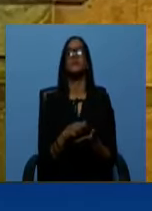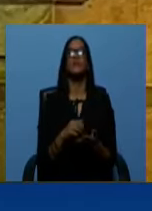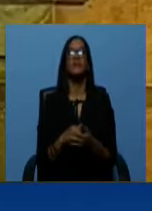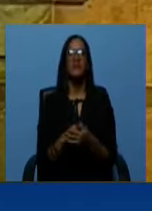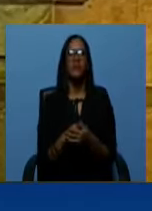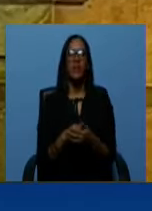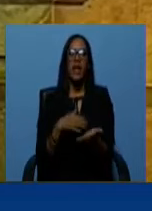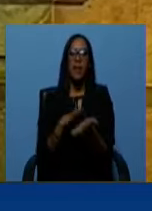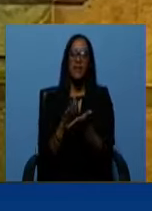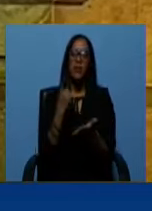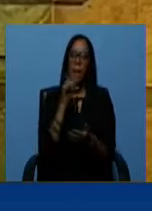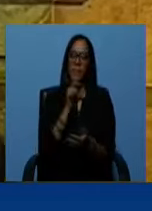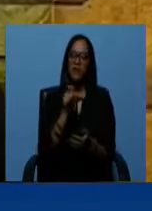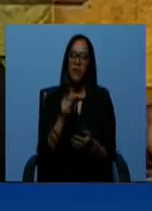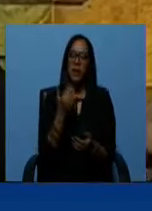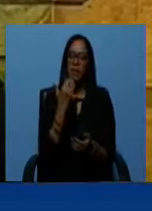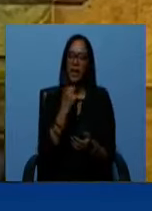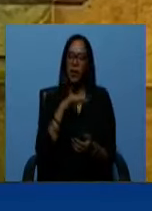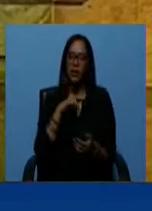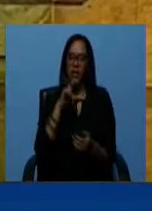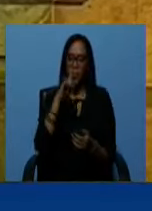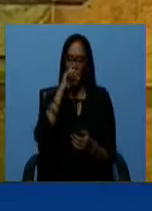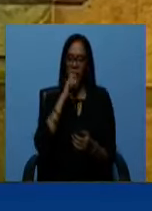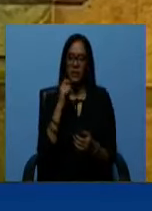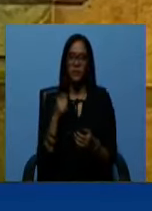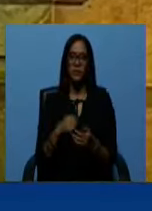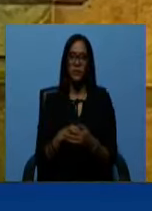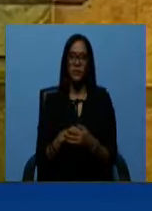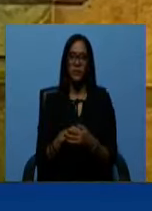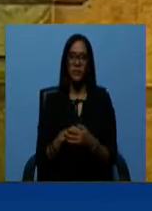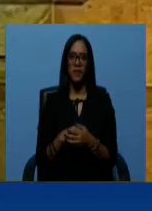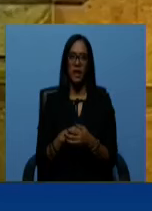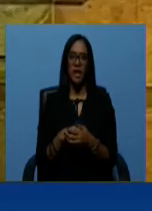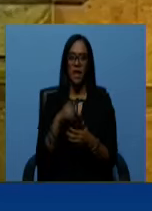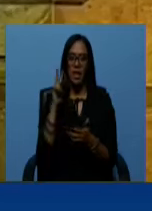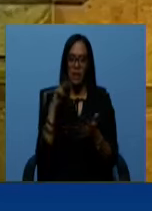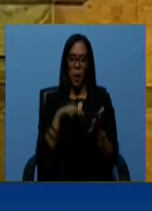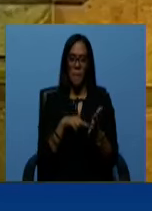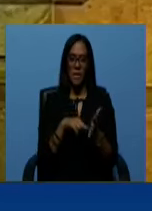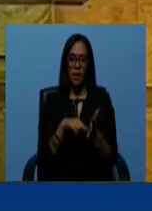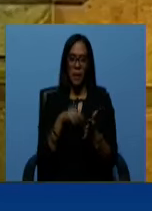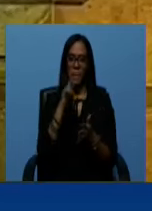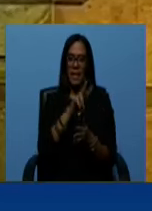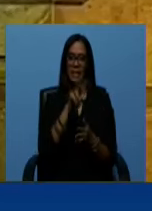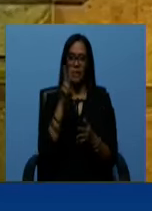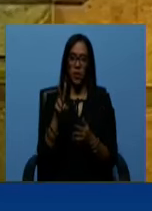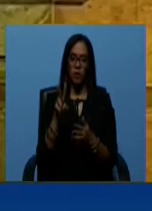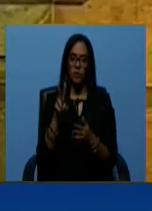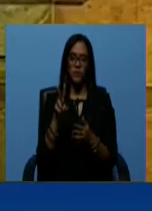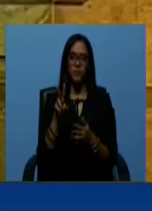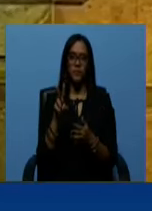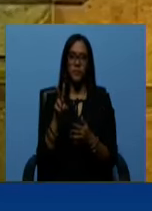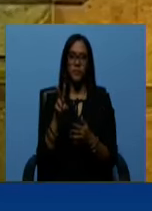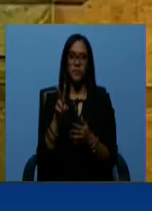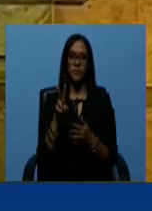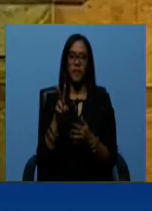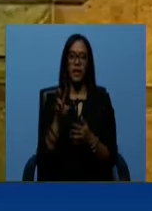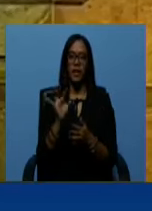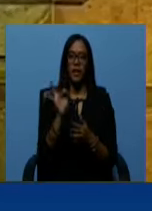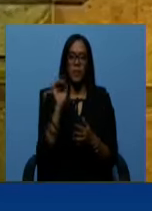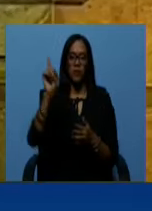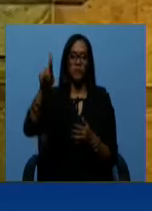Le pasó a una persona muy cercana a nosotros, hace 2 años fue, en el 2022, tomando un